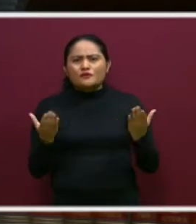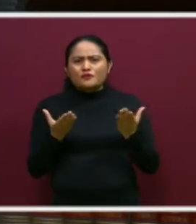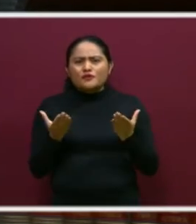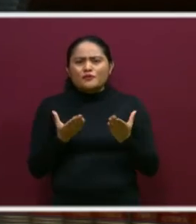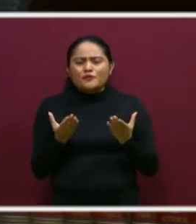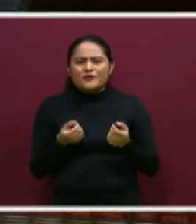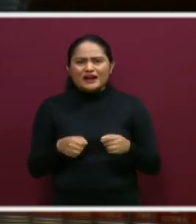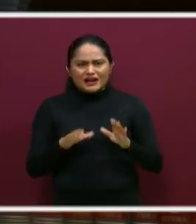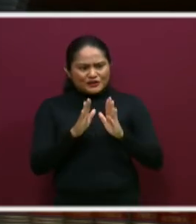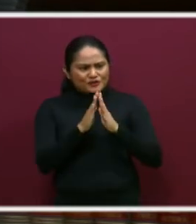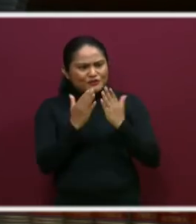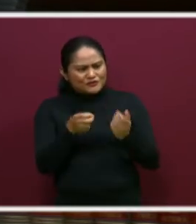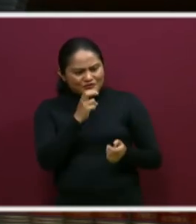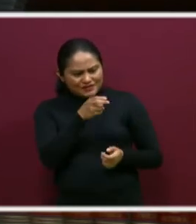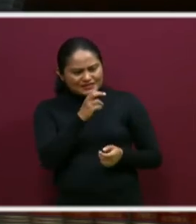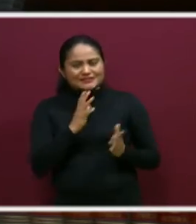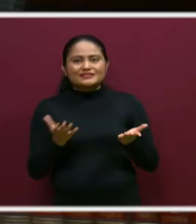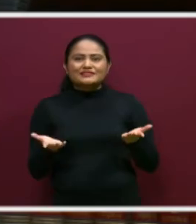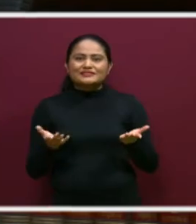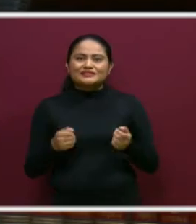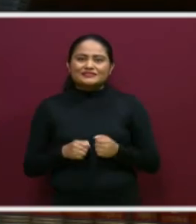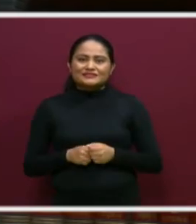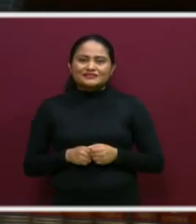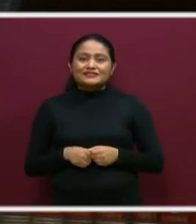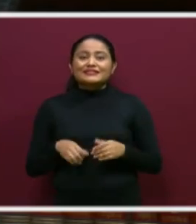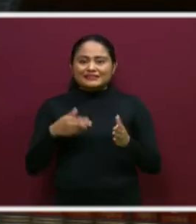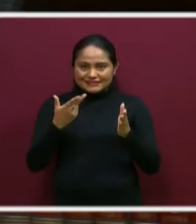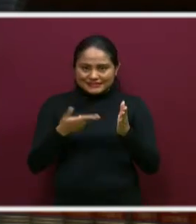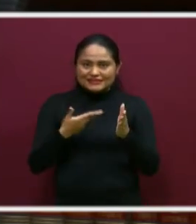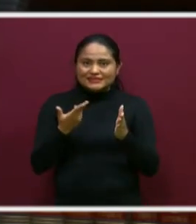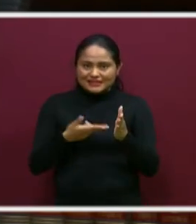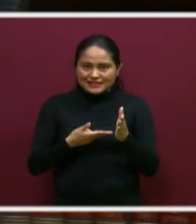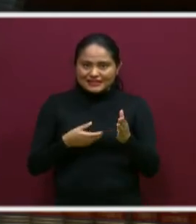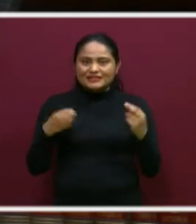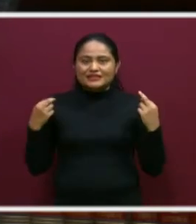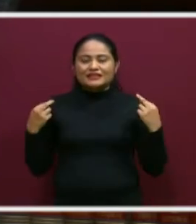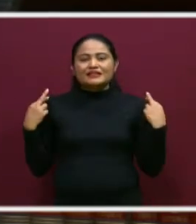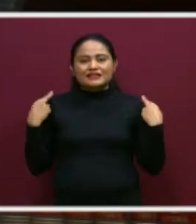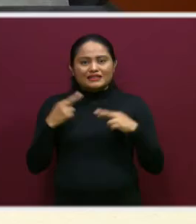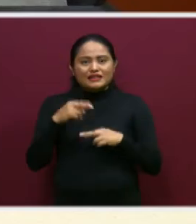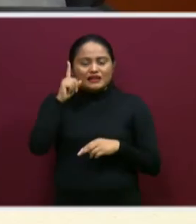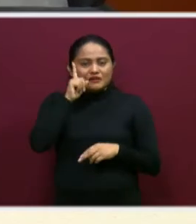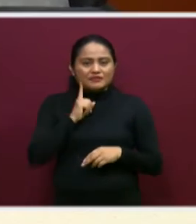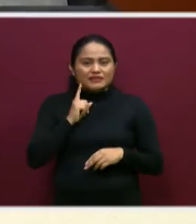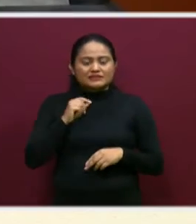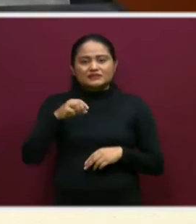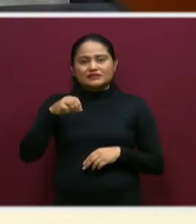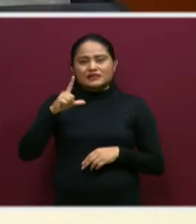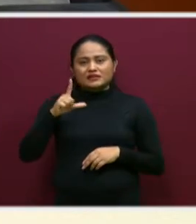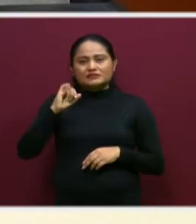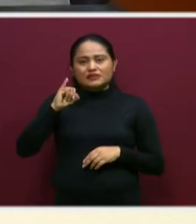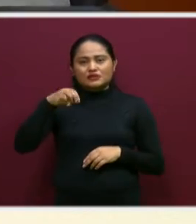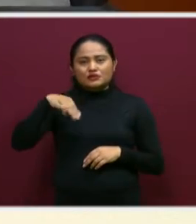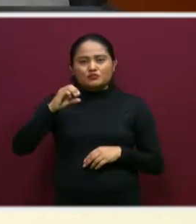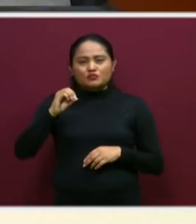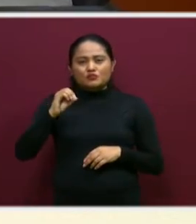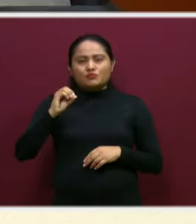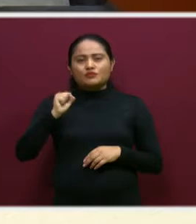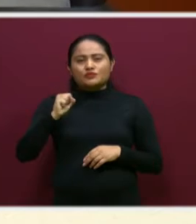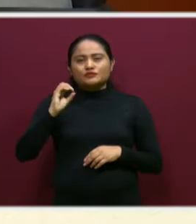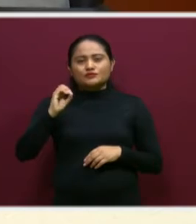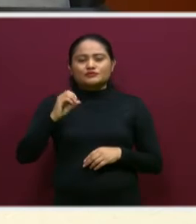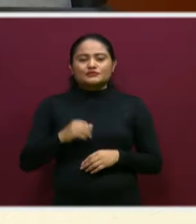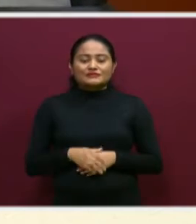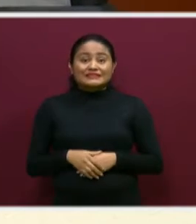en este tipo de libros este taller de la maestra mismos o son son muy interesantes a mí me encanta abrir estos